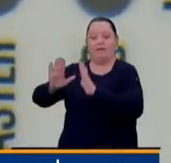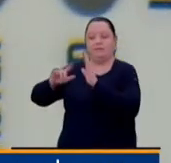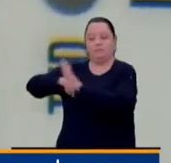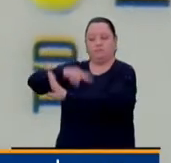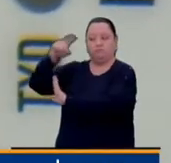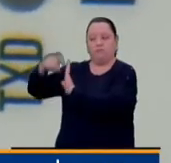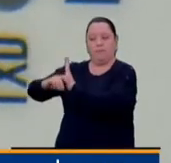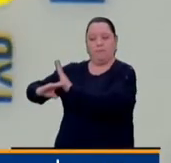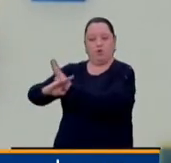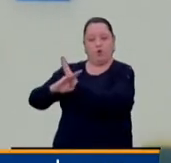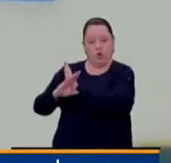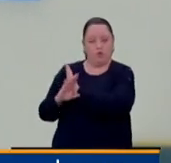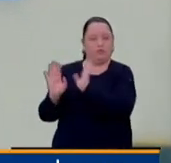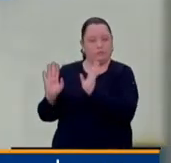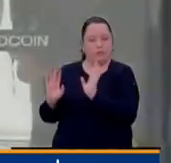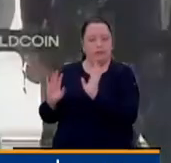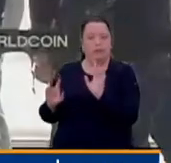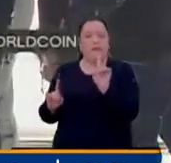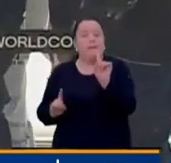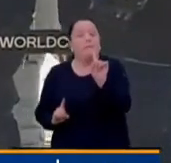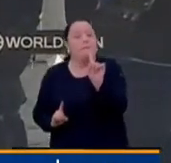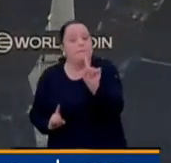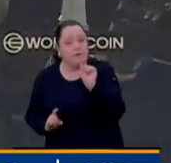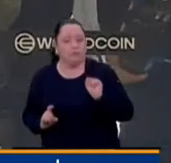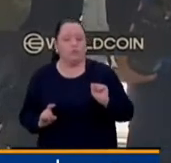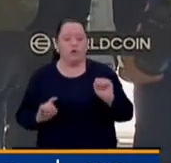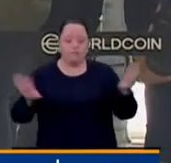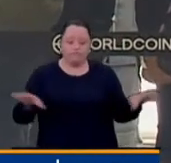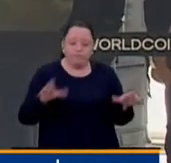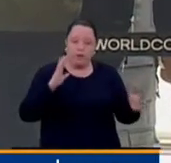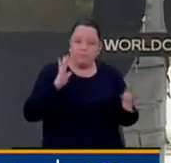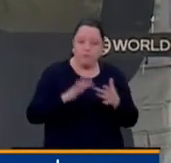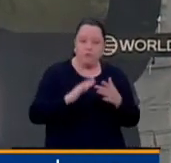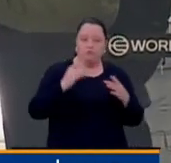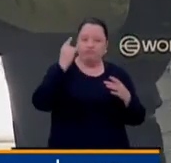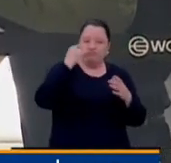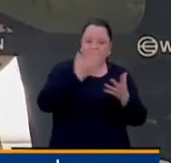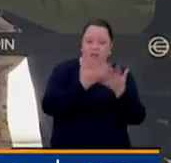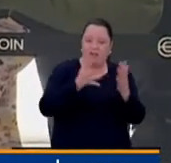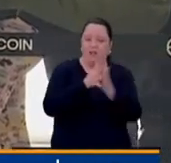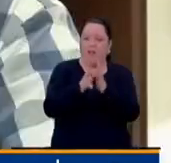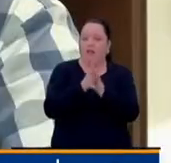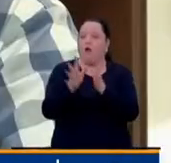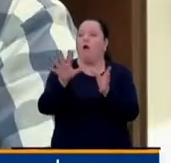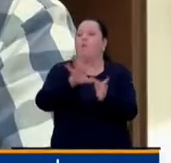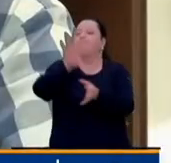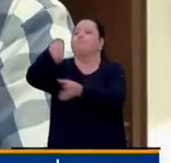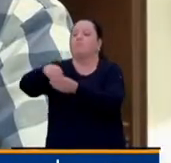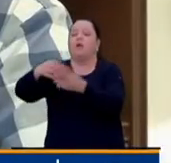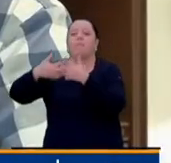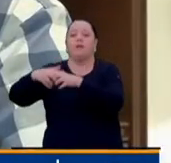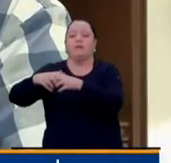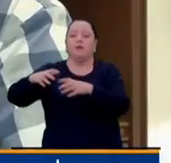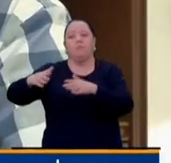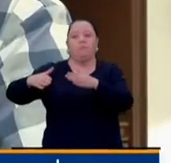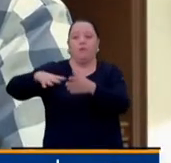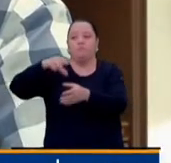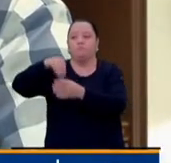si en cambio se está sujeta a los avatares de las empresas y a que esto sea un